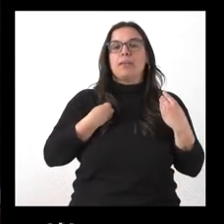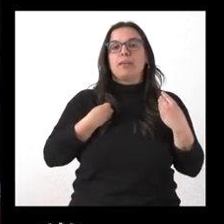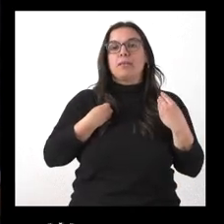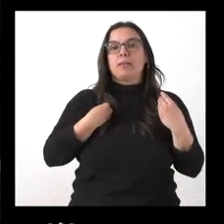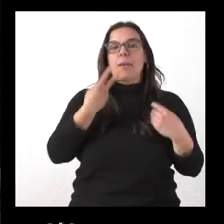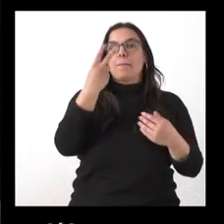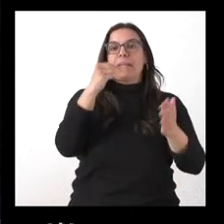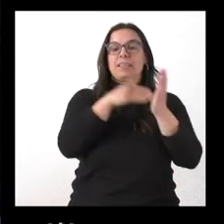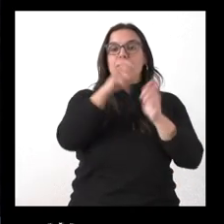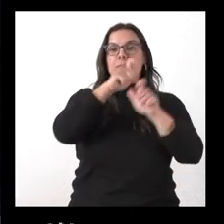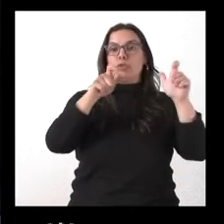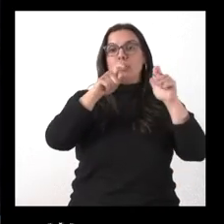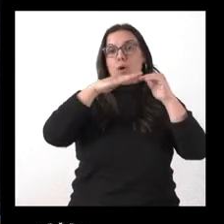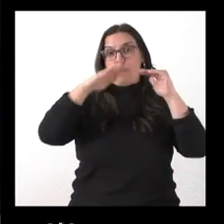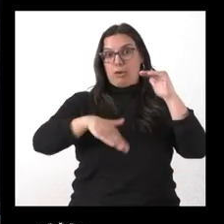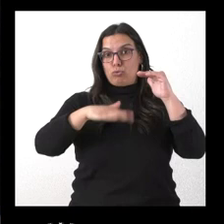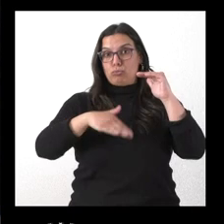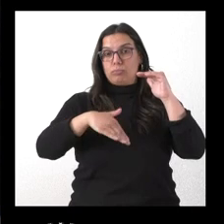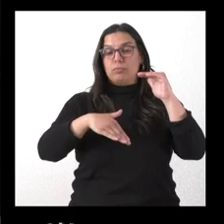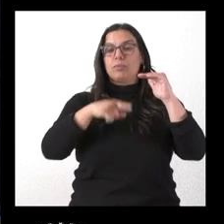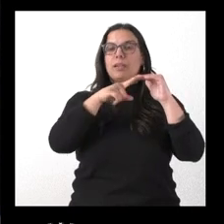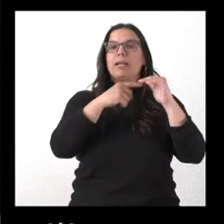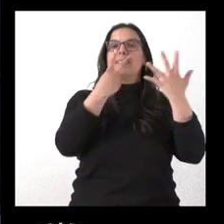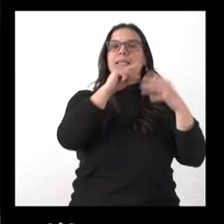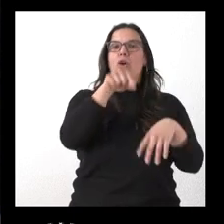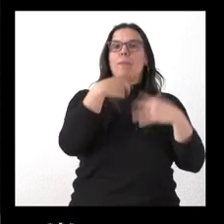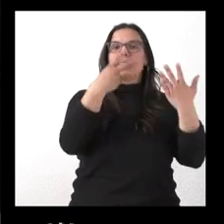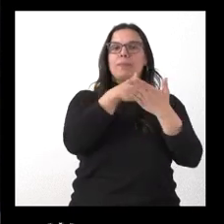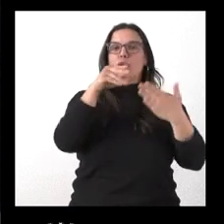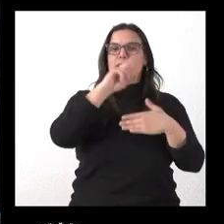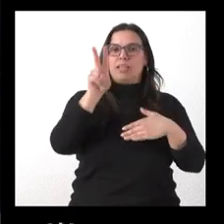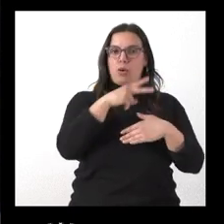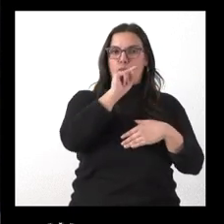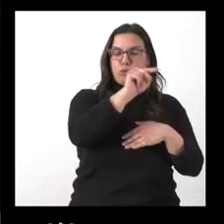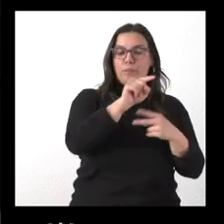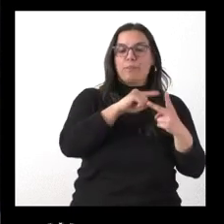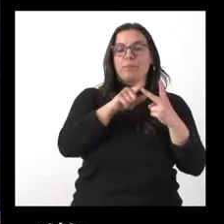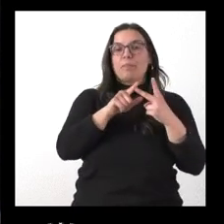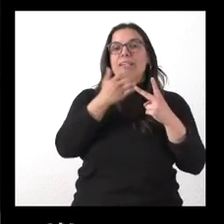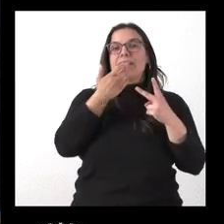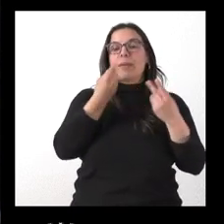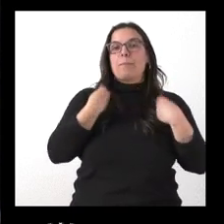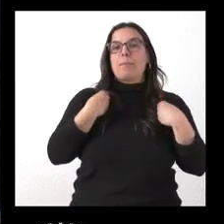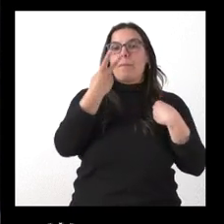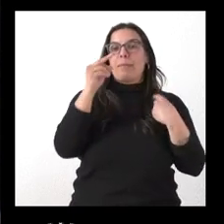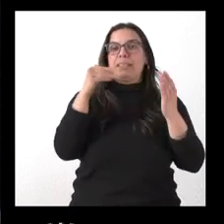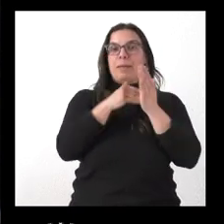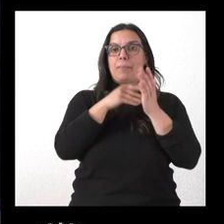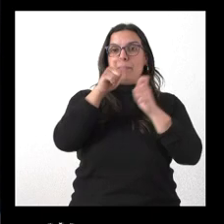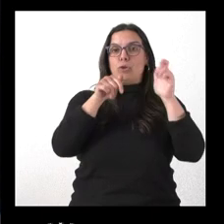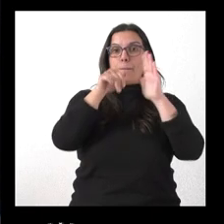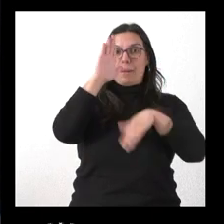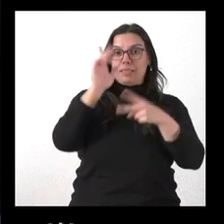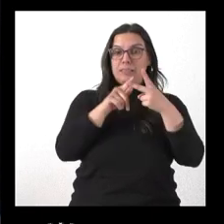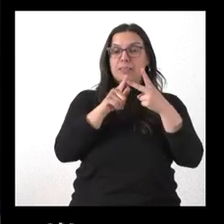a 20.000 habitantes que reciben 7,7 millones de euros los municipios con población superior a 20.000 habitantes